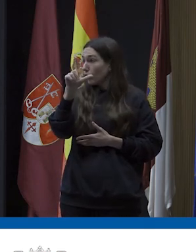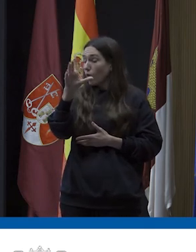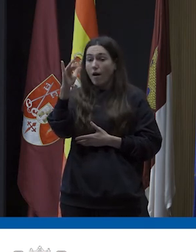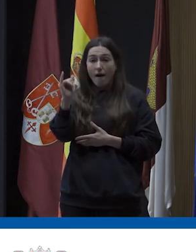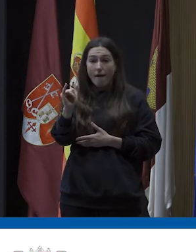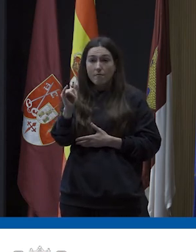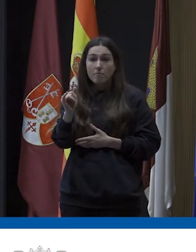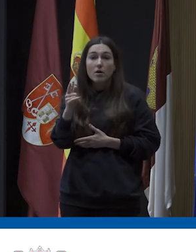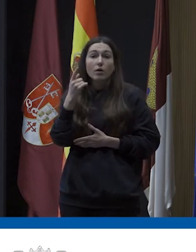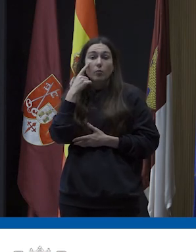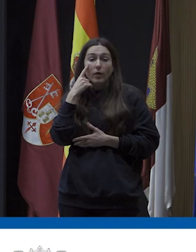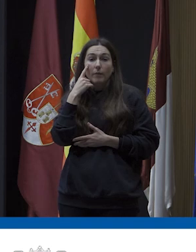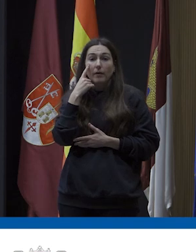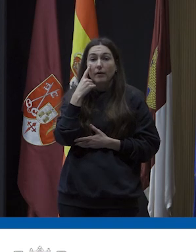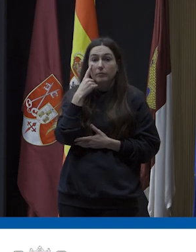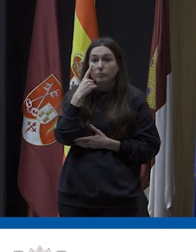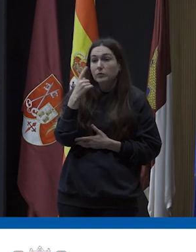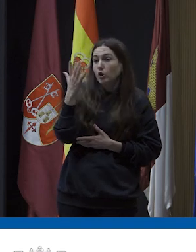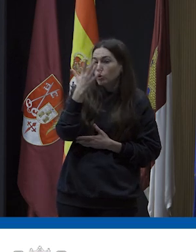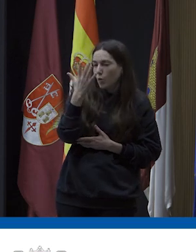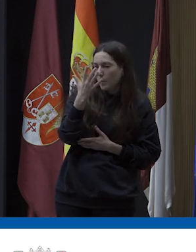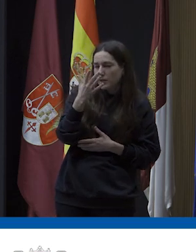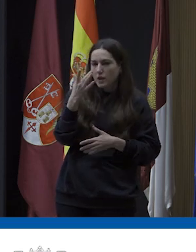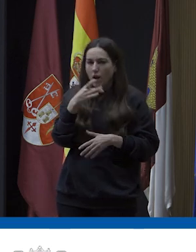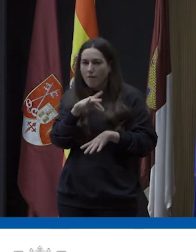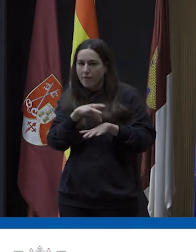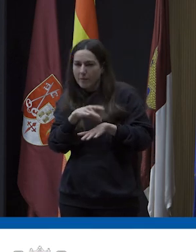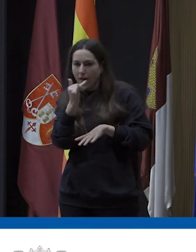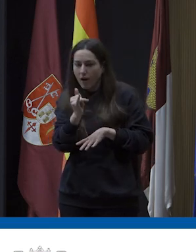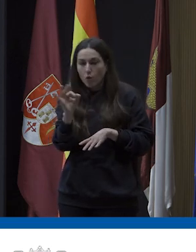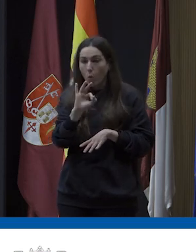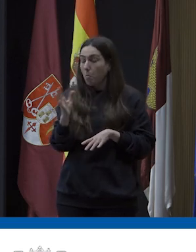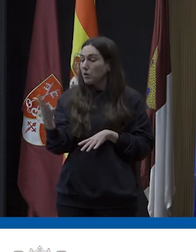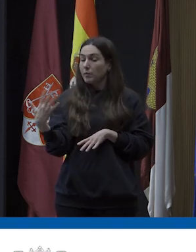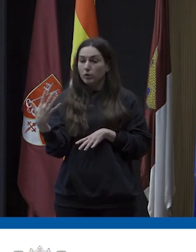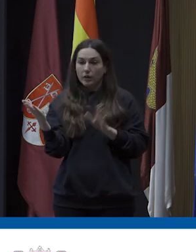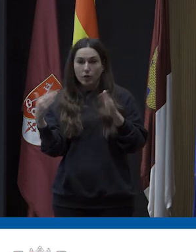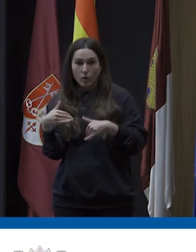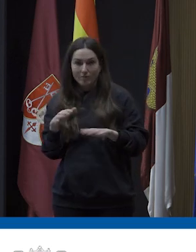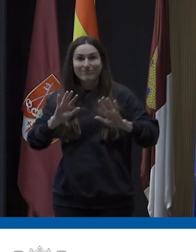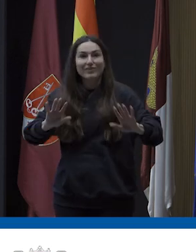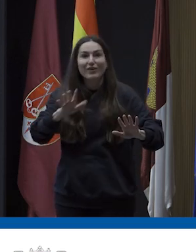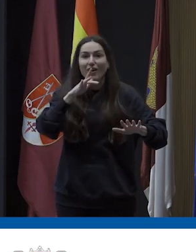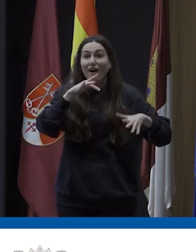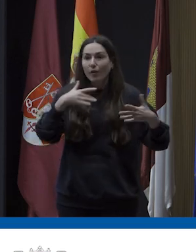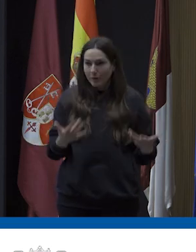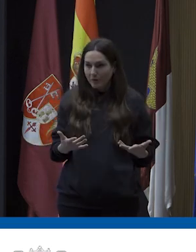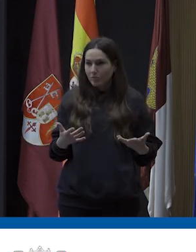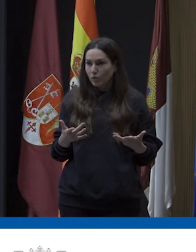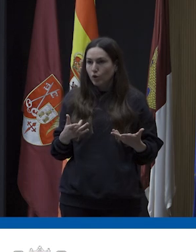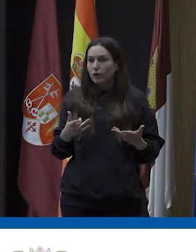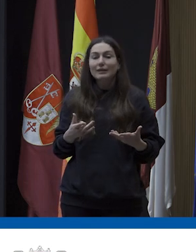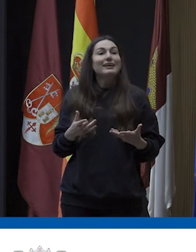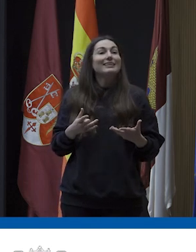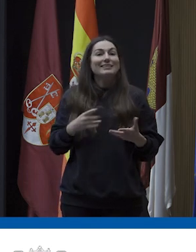puedes sospechar si es un problema cardiológico o no tiene ninguna importancia. Pero, como tenemos la ecografía, si alguien tiene un soplo, se le hace